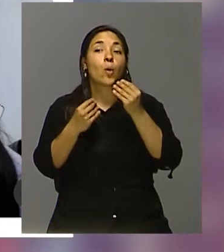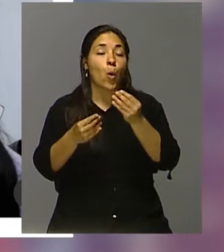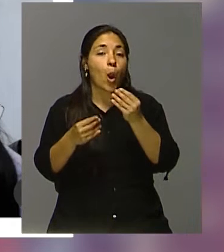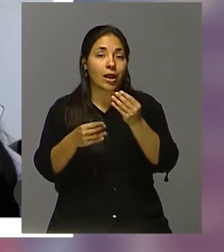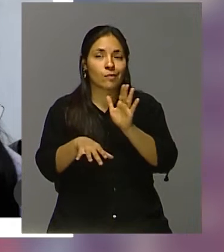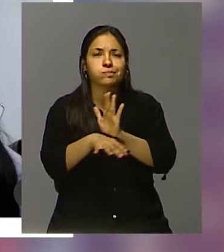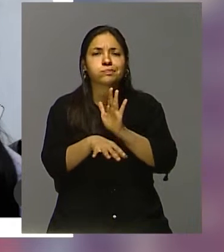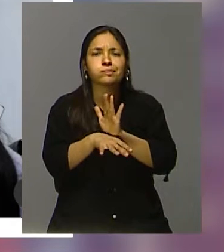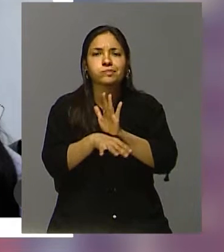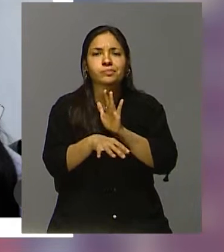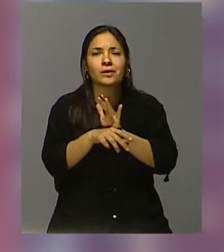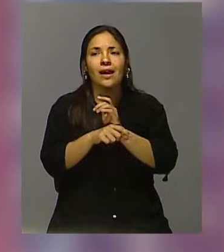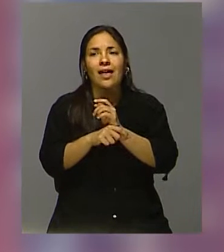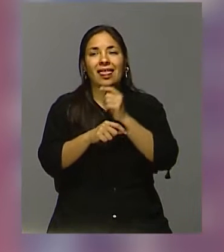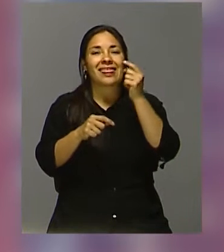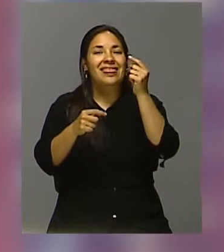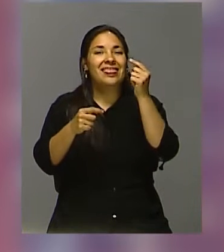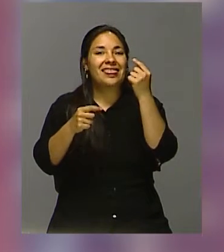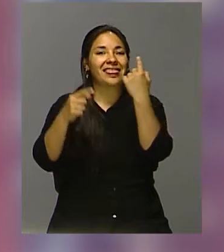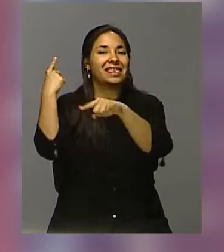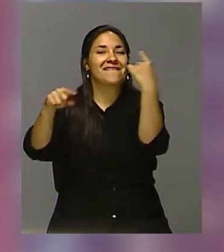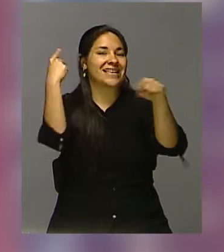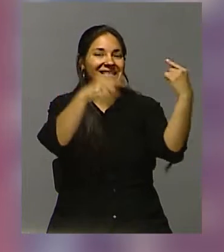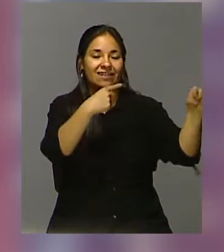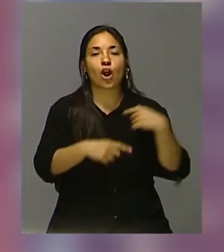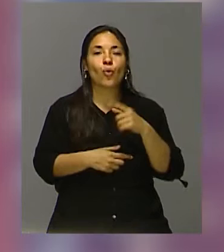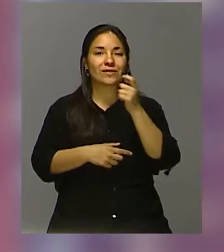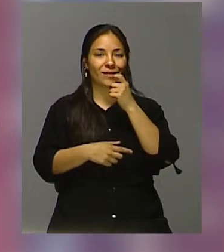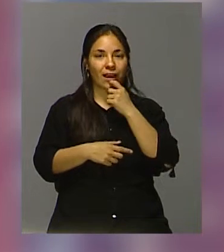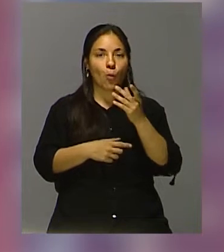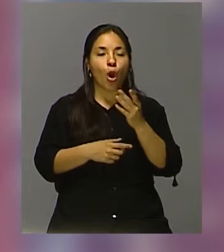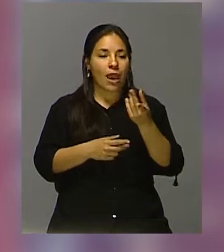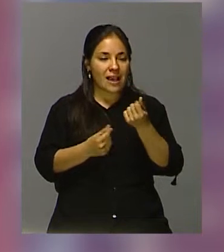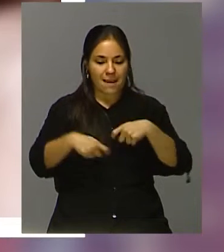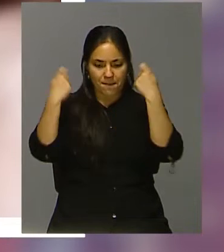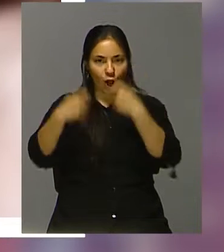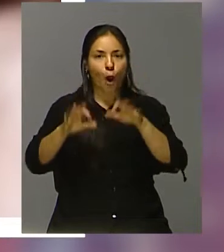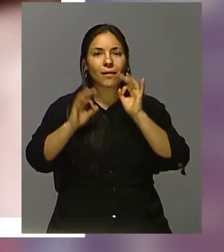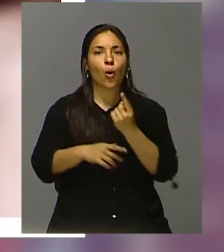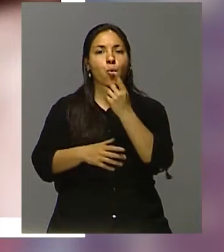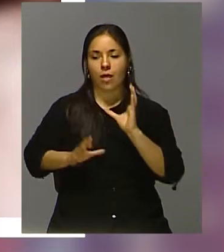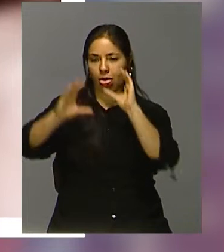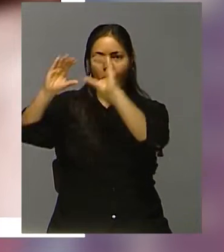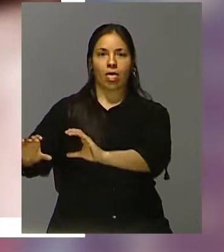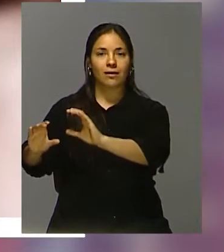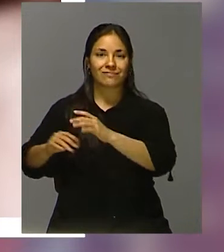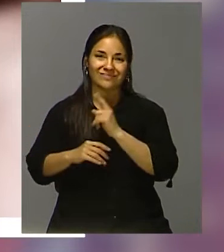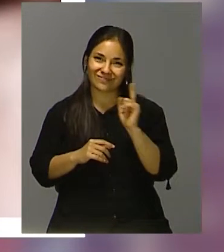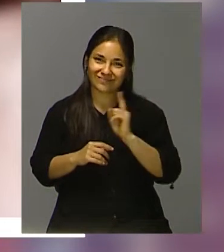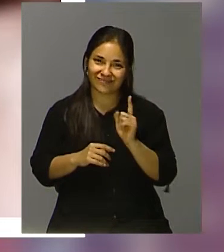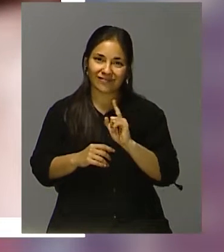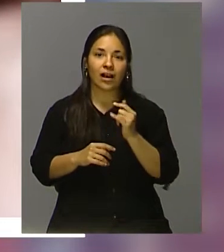de diversificar, ¿no? No poner Sí. todos los huevos en una sola canasta. Ujú. Bueno, el concepto de diversificación también